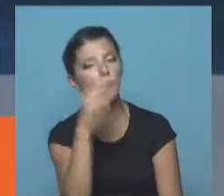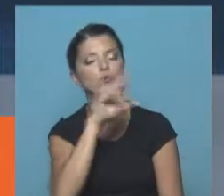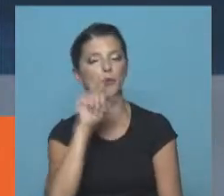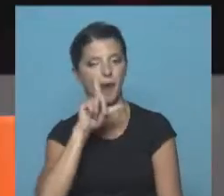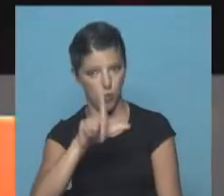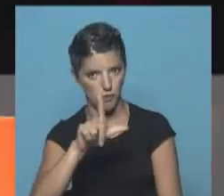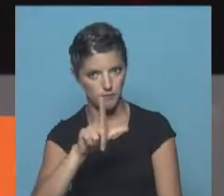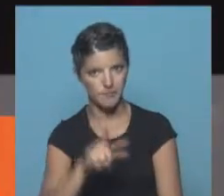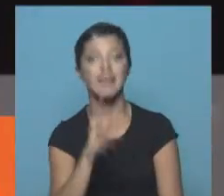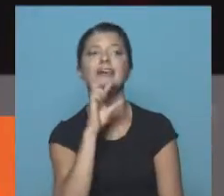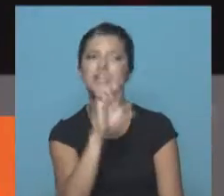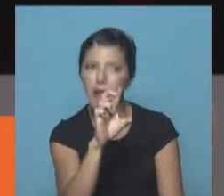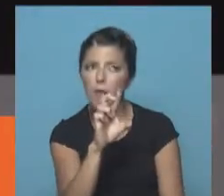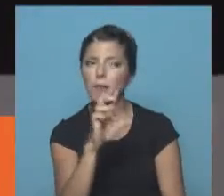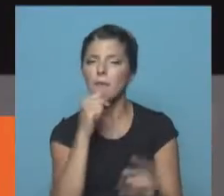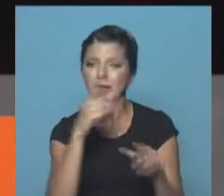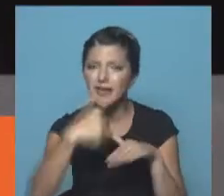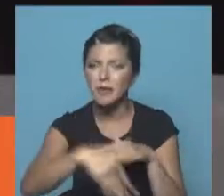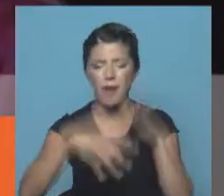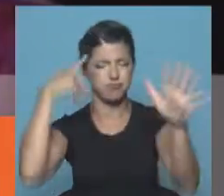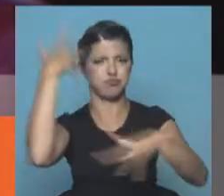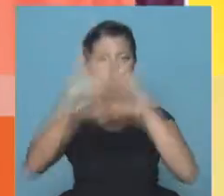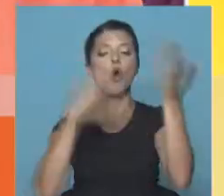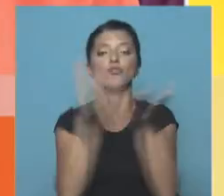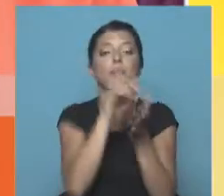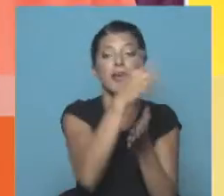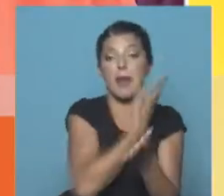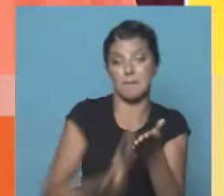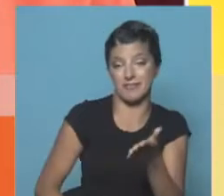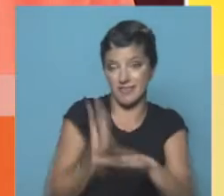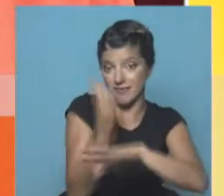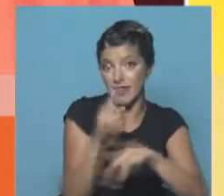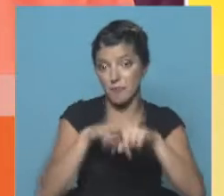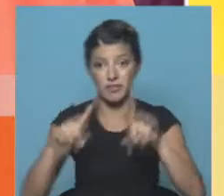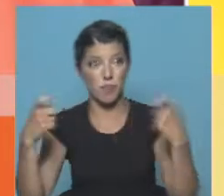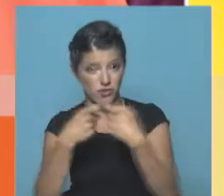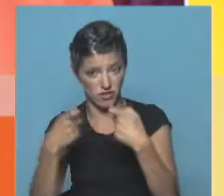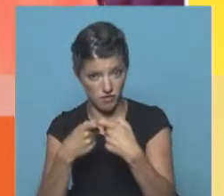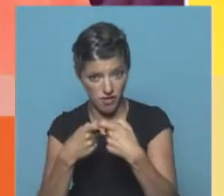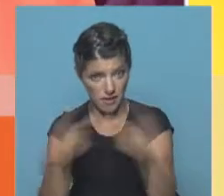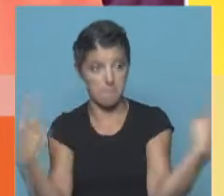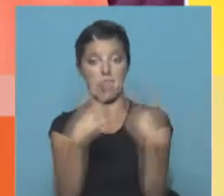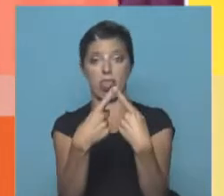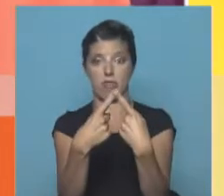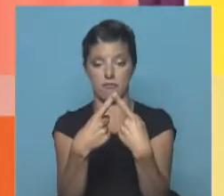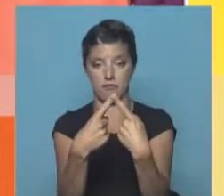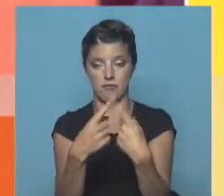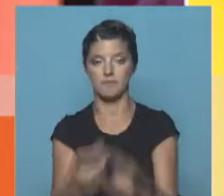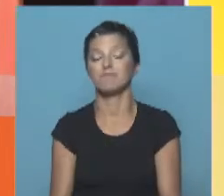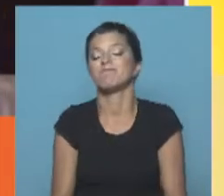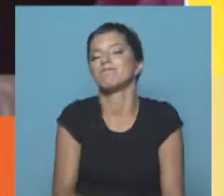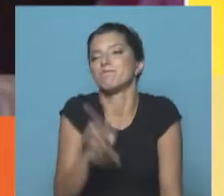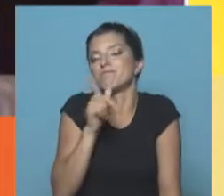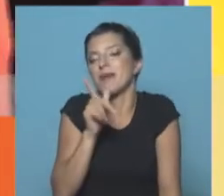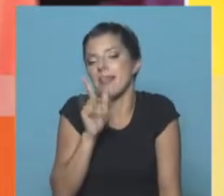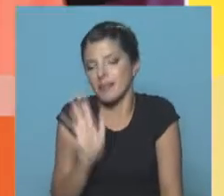sí. ¿Estamos a las puertas de tener escándalos por el tema choque de intereses? Parece que sí. Pareciera que sí, pero es un gran interrogante hasta dónde